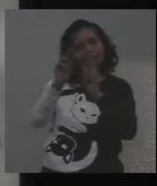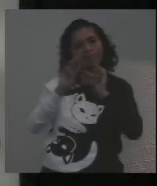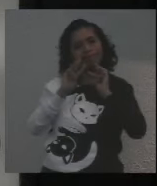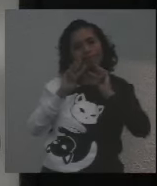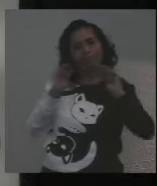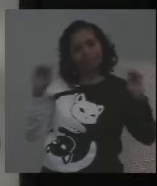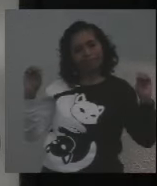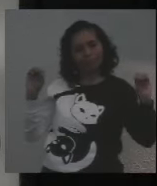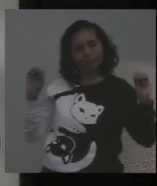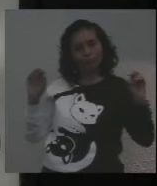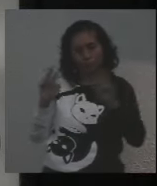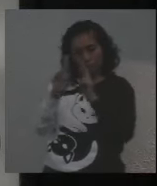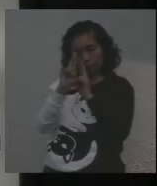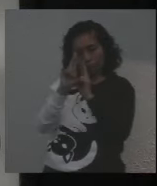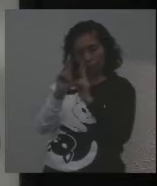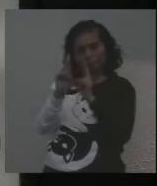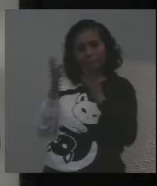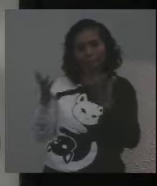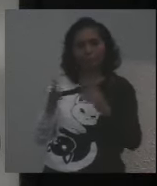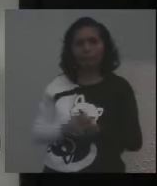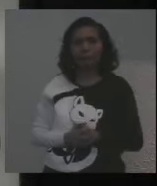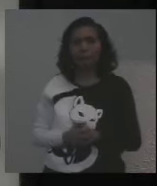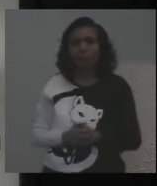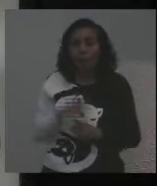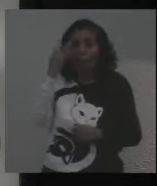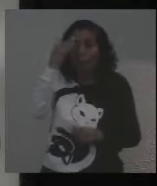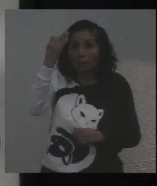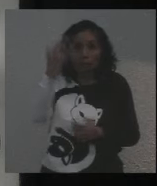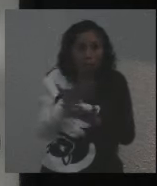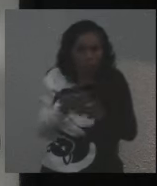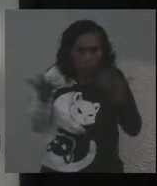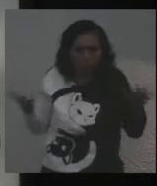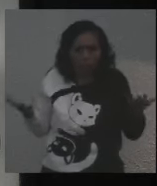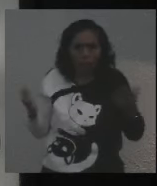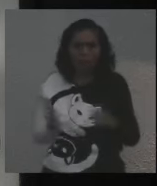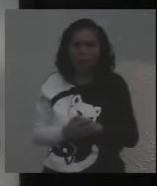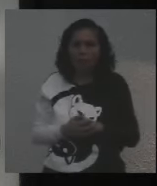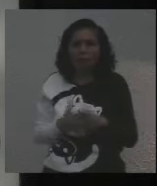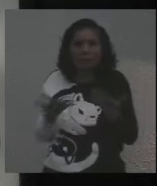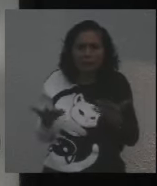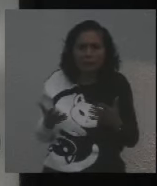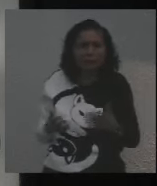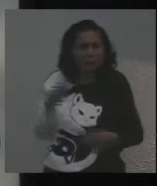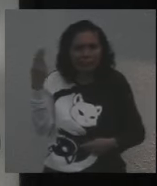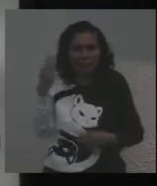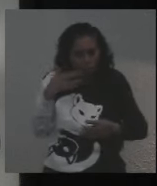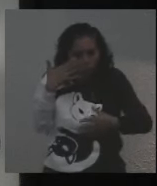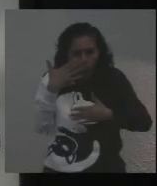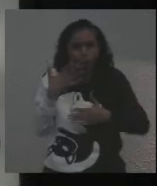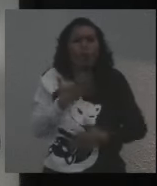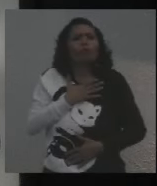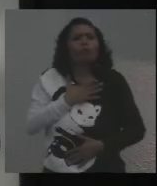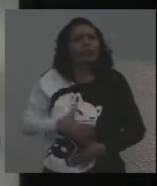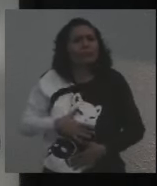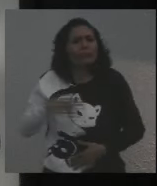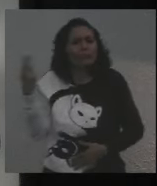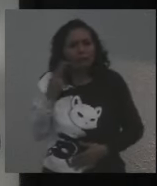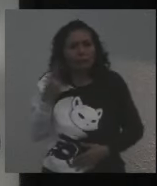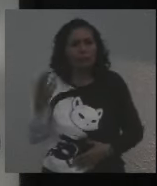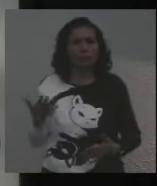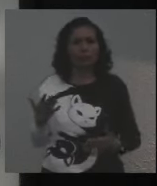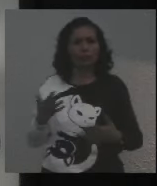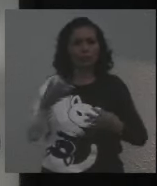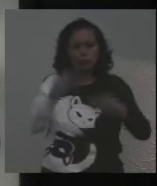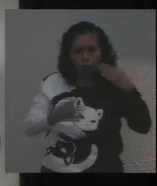nuestro más profundo respeto los tiempos presentes claman justicia claman justicia de